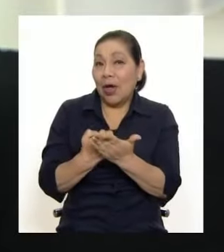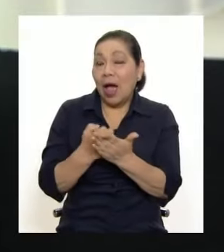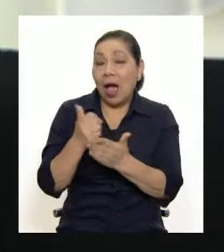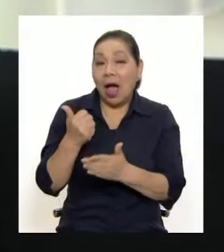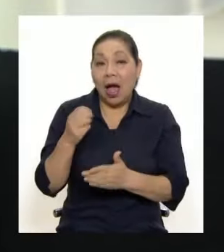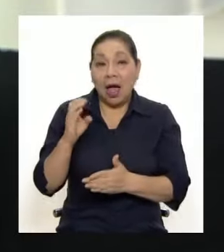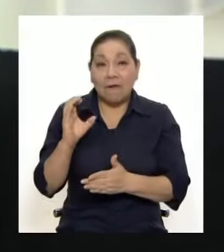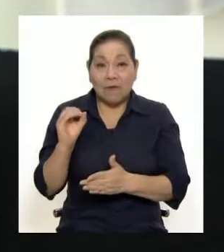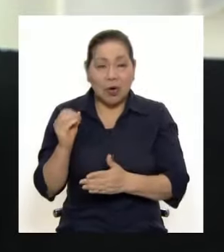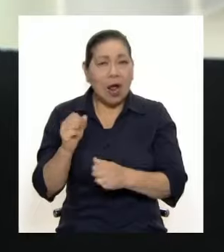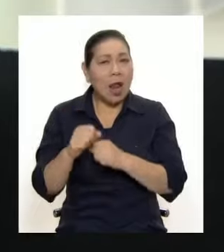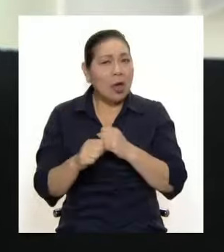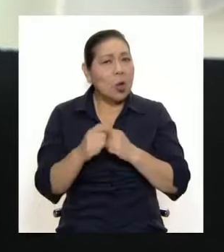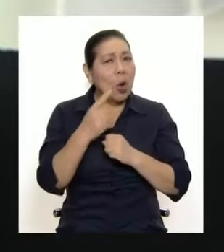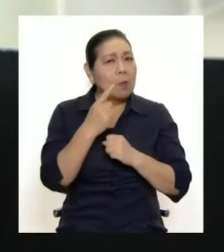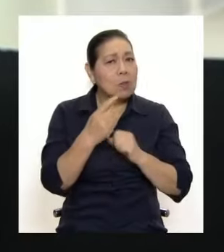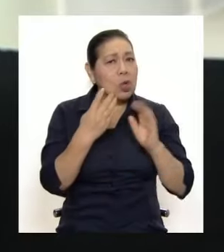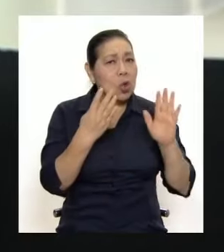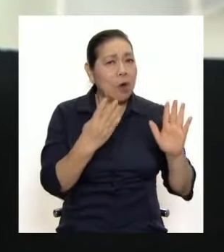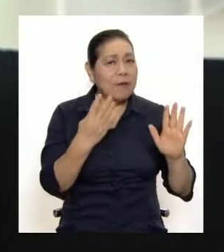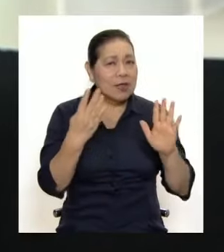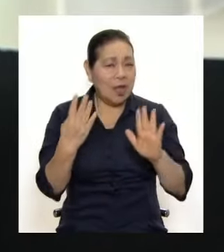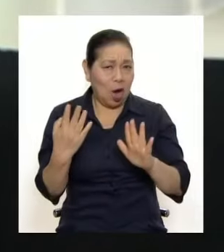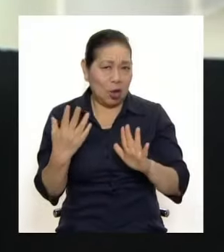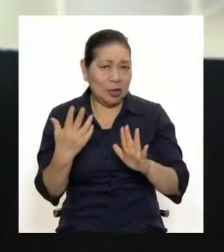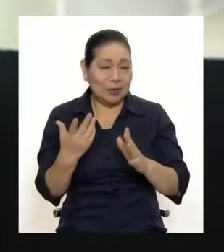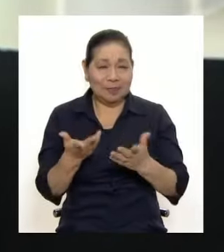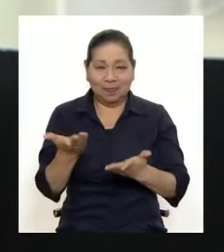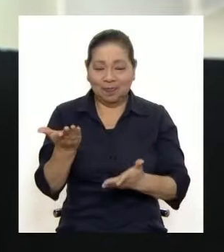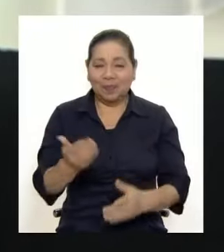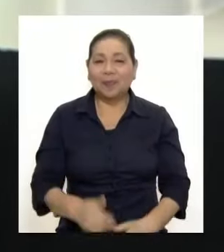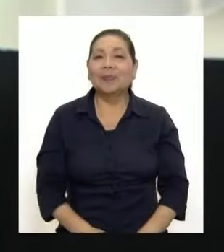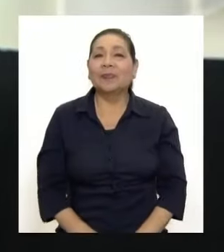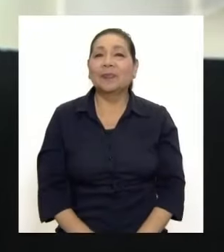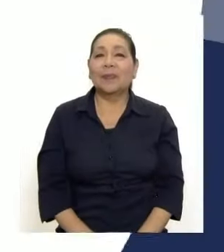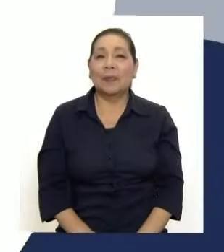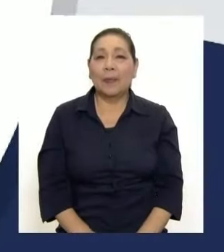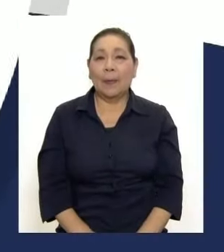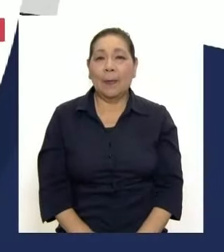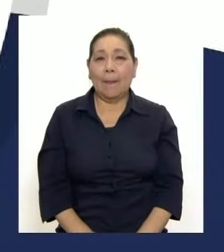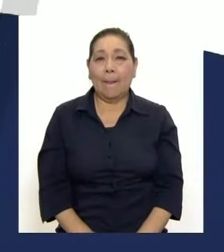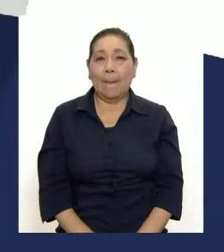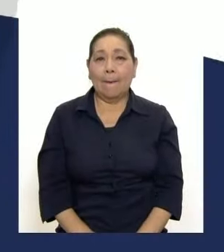apec desde el año 1998 más detalles en el siguiente informe